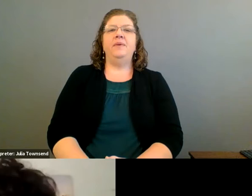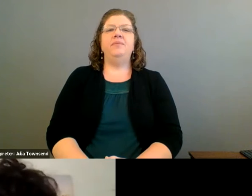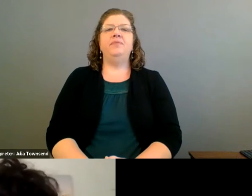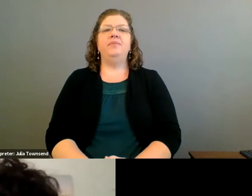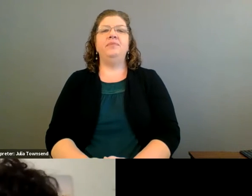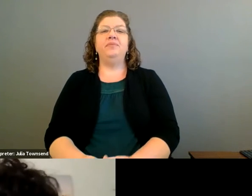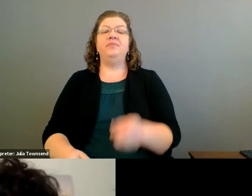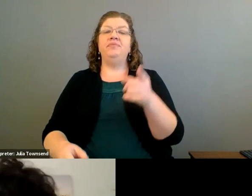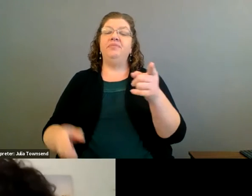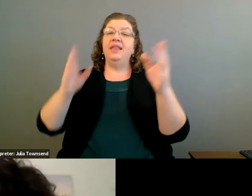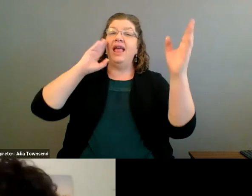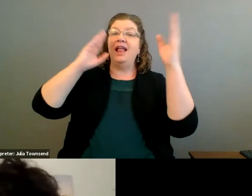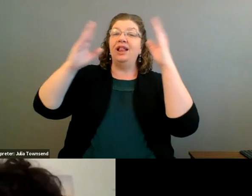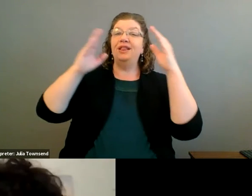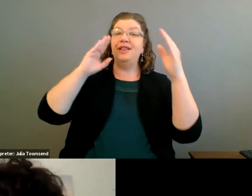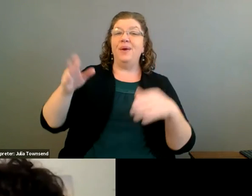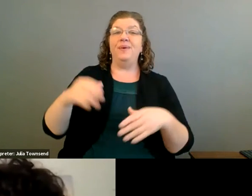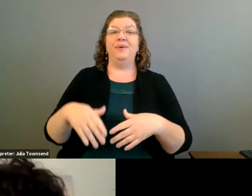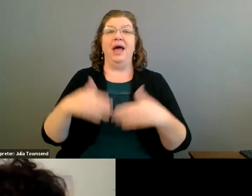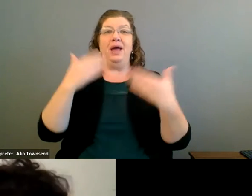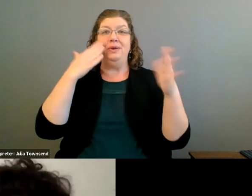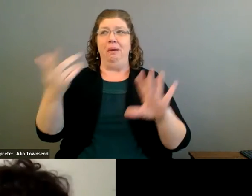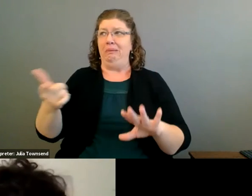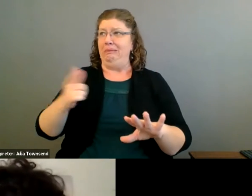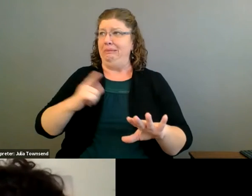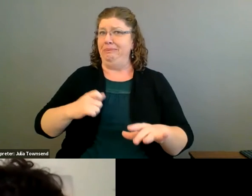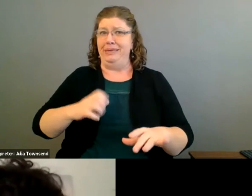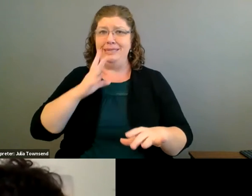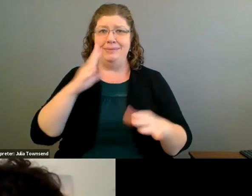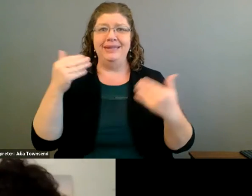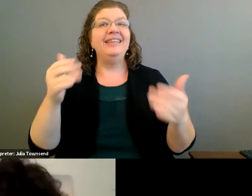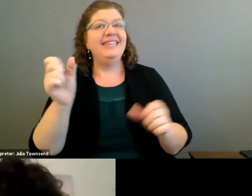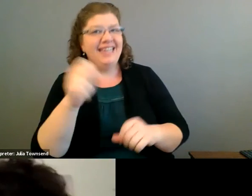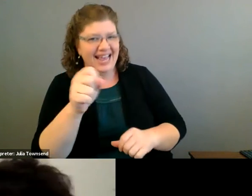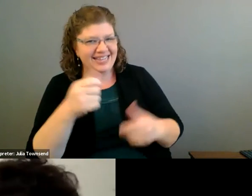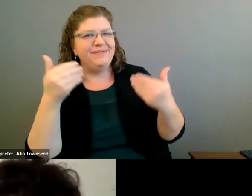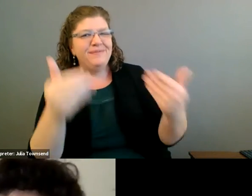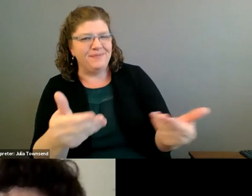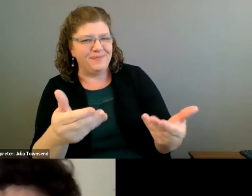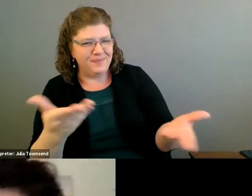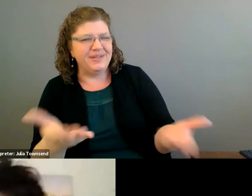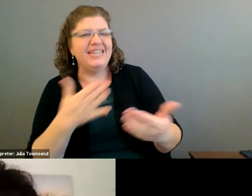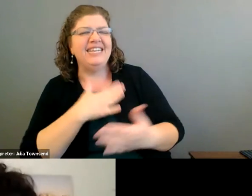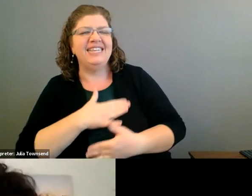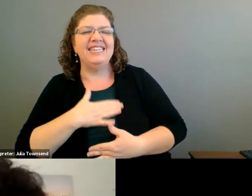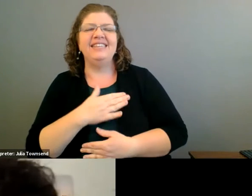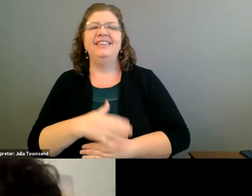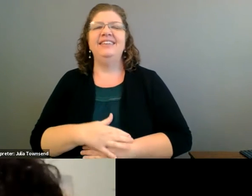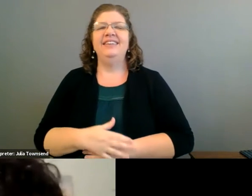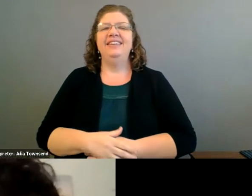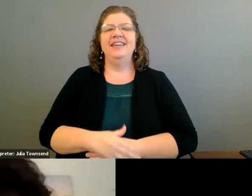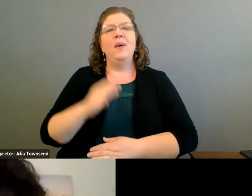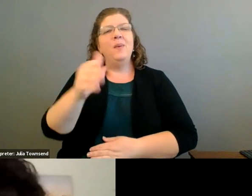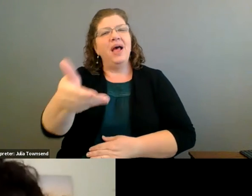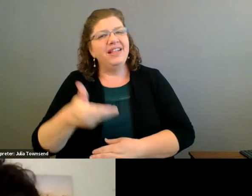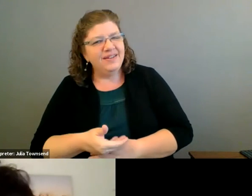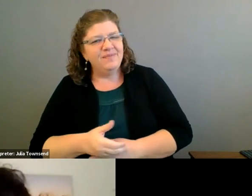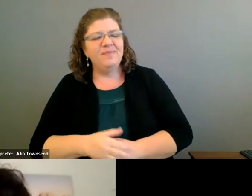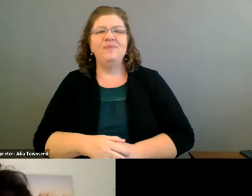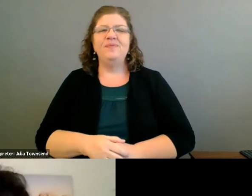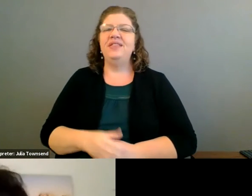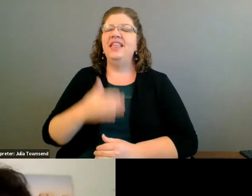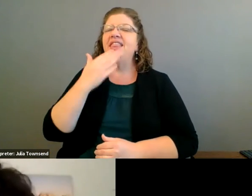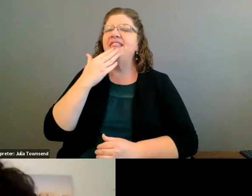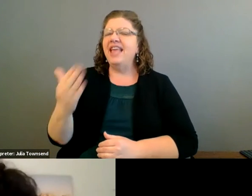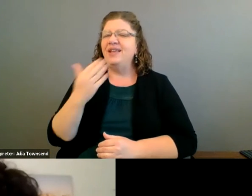Hello, I don't know. Hola. No sé si ahora tengo que hablar. Sí, sí, adelante, Dawson. Yes. Thank